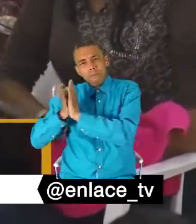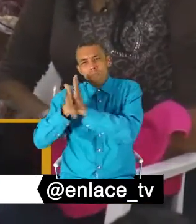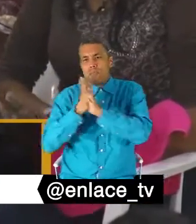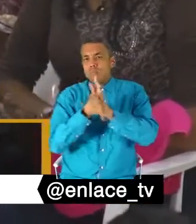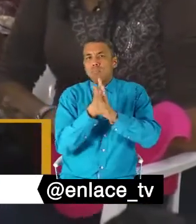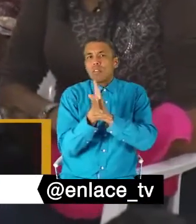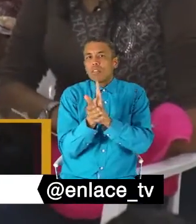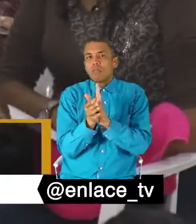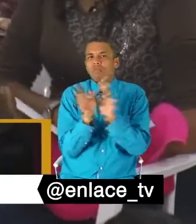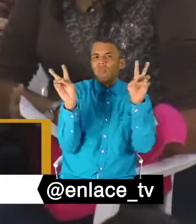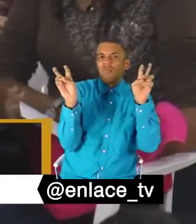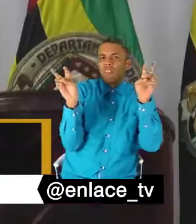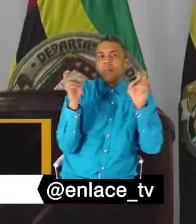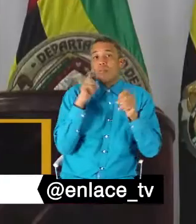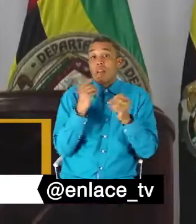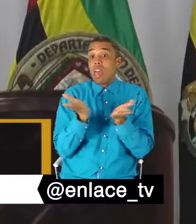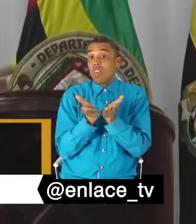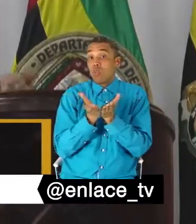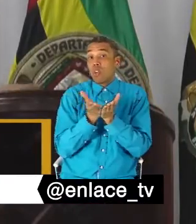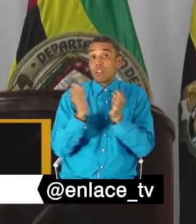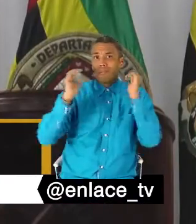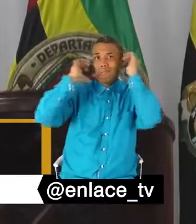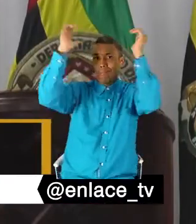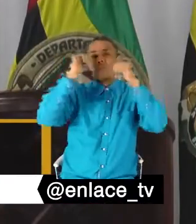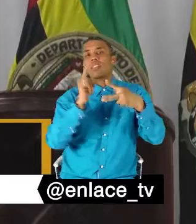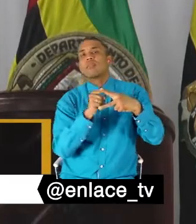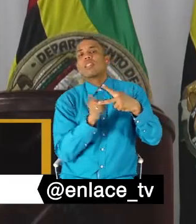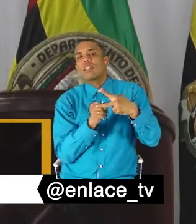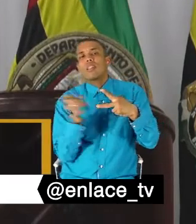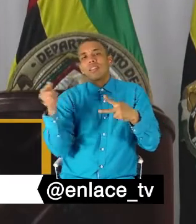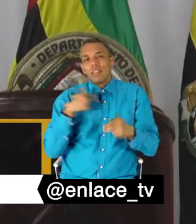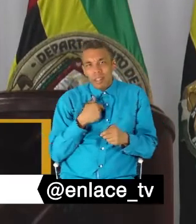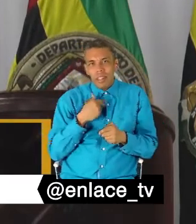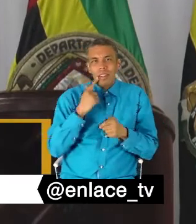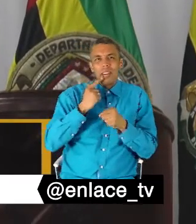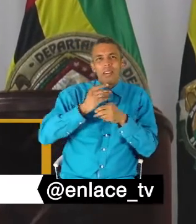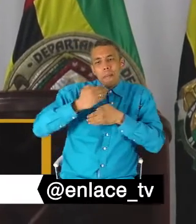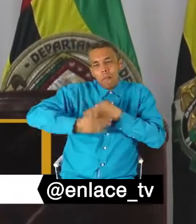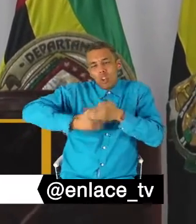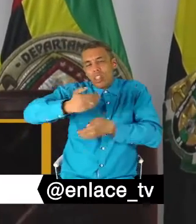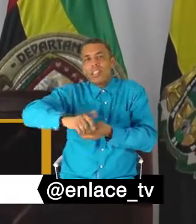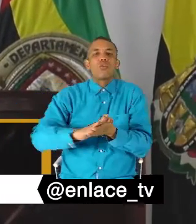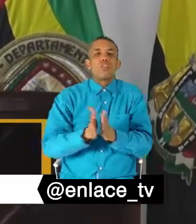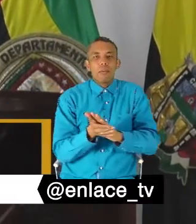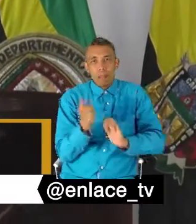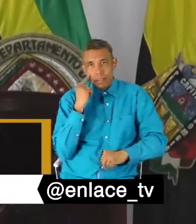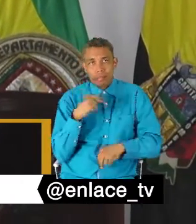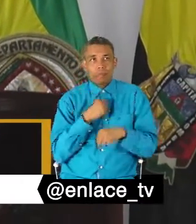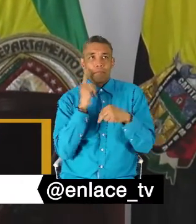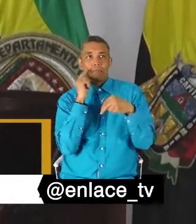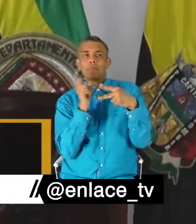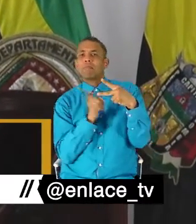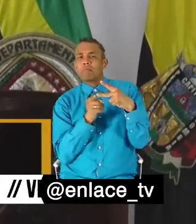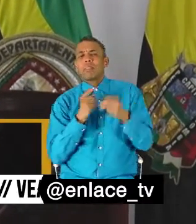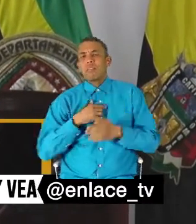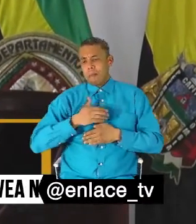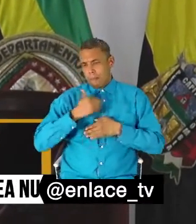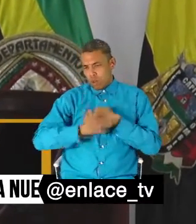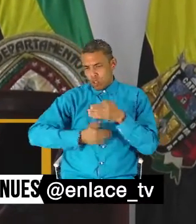la educación y el posconflicto. O el conflicto de la manera como se manejan los recursos públicos, el Consejo de Barranca